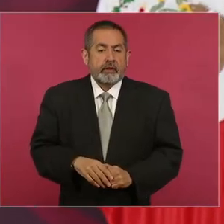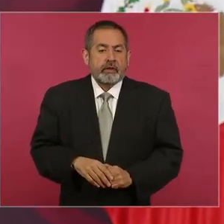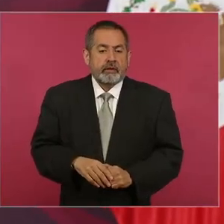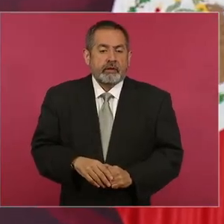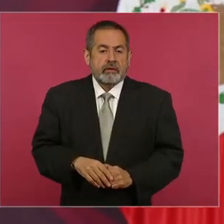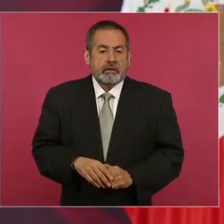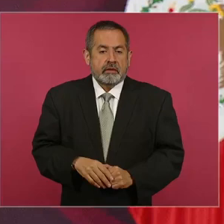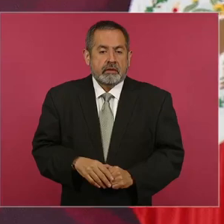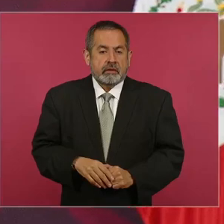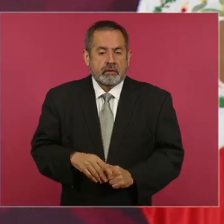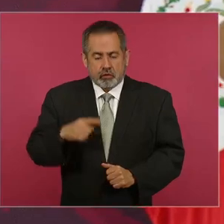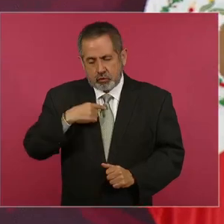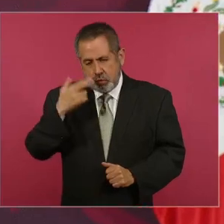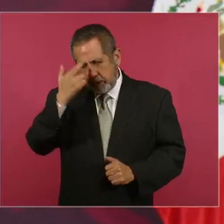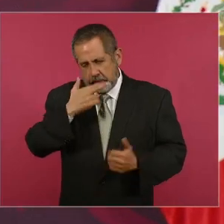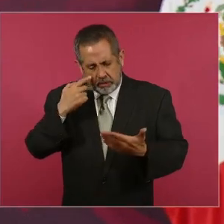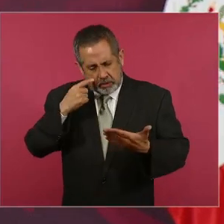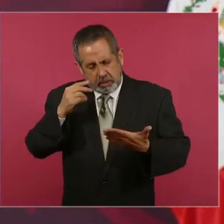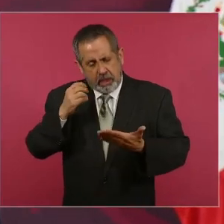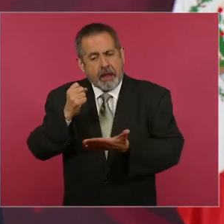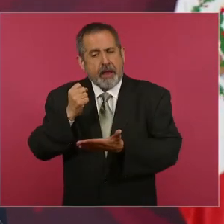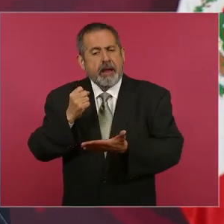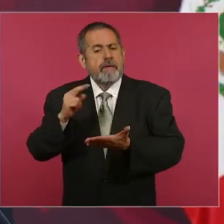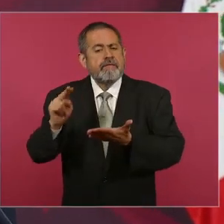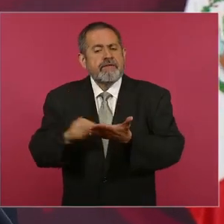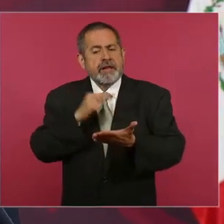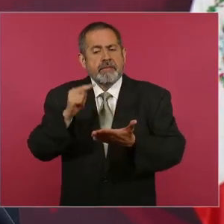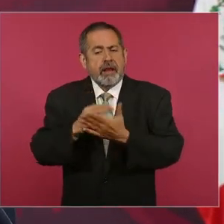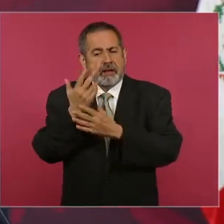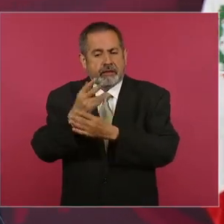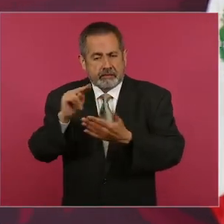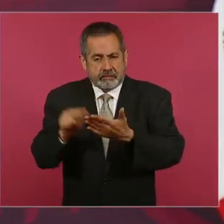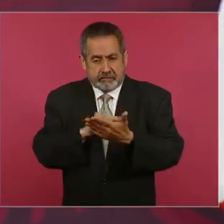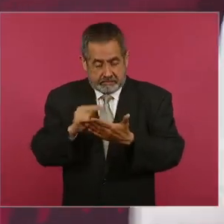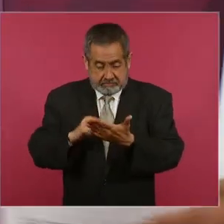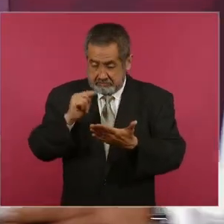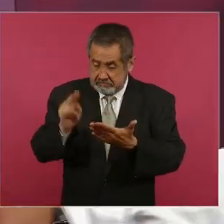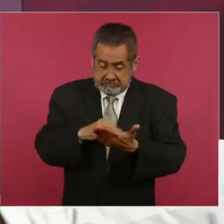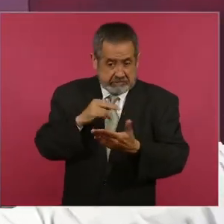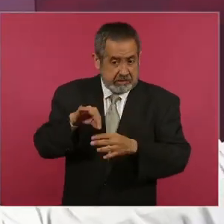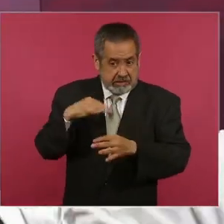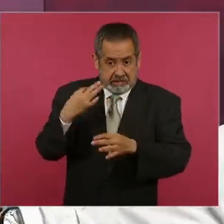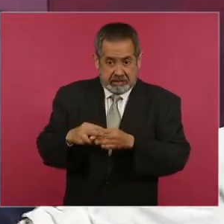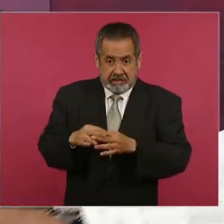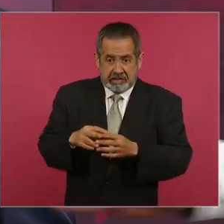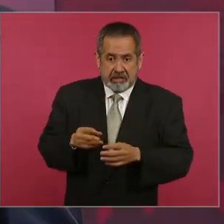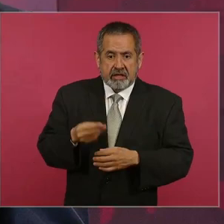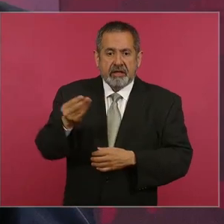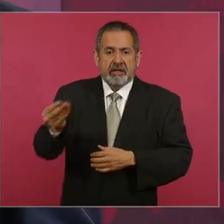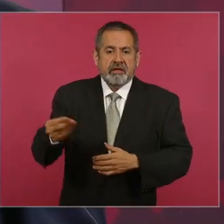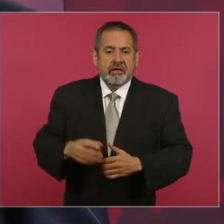el reviso, se firma, y ya una vez que se manda,